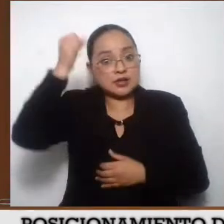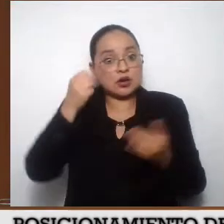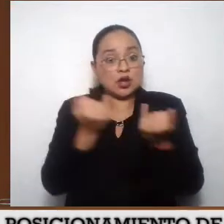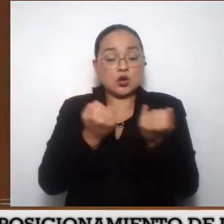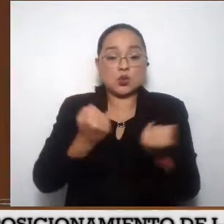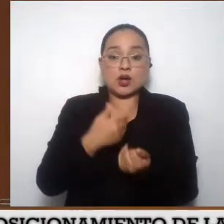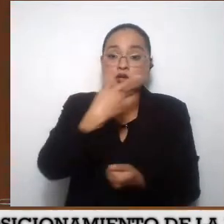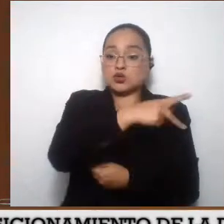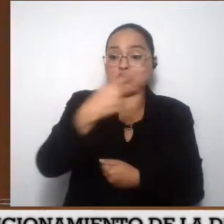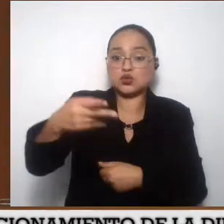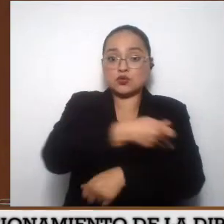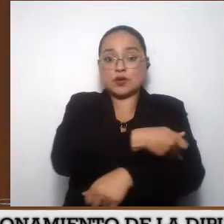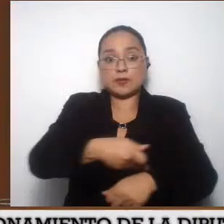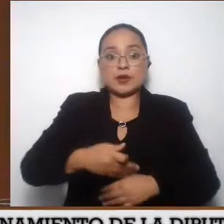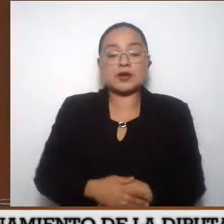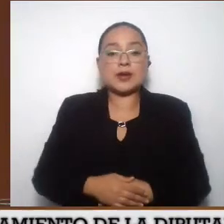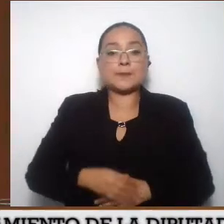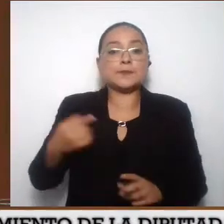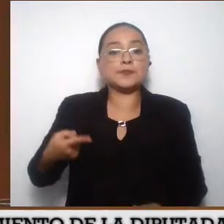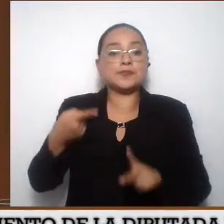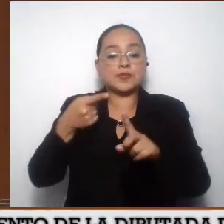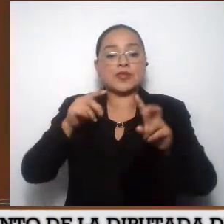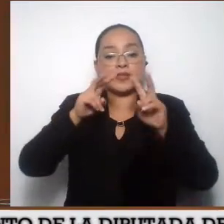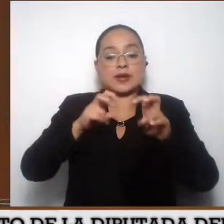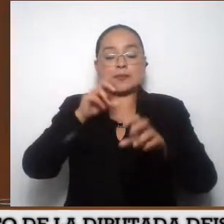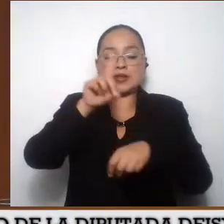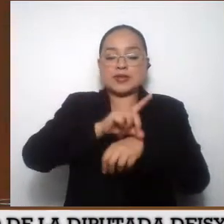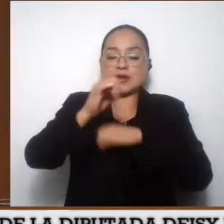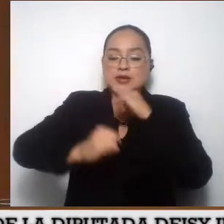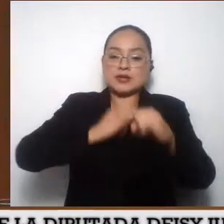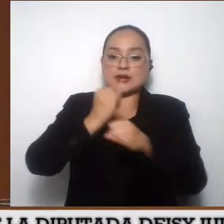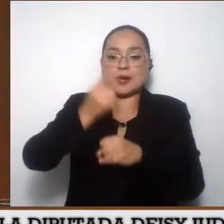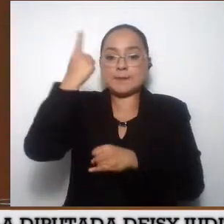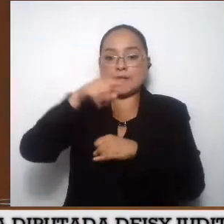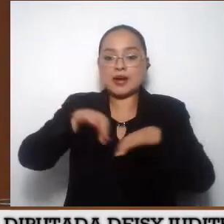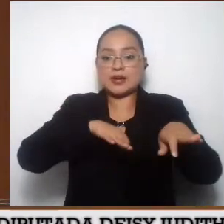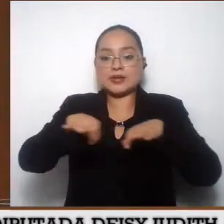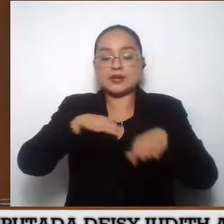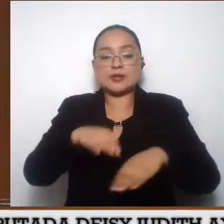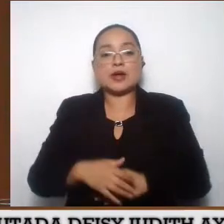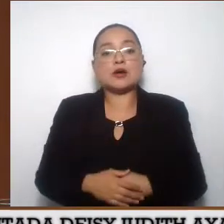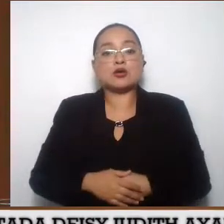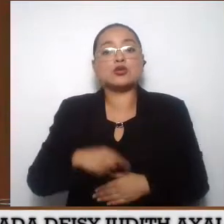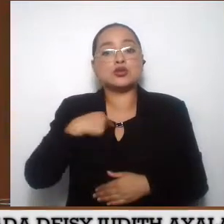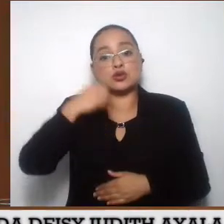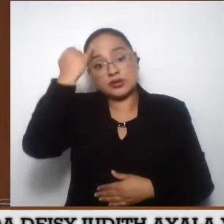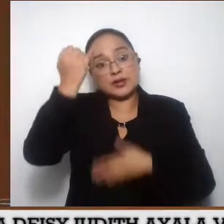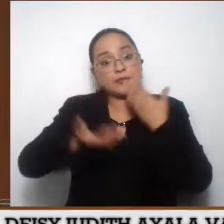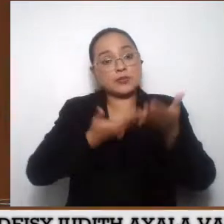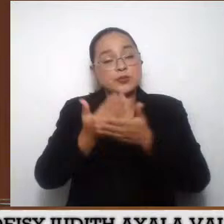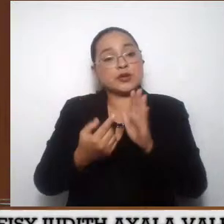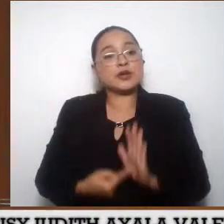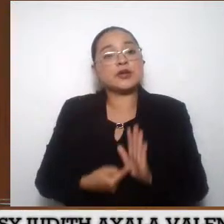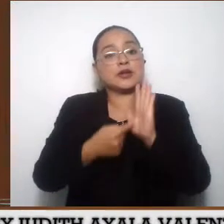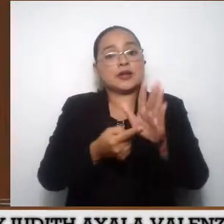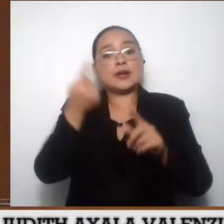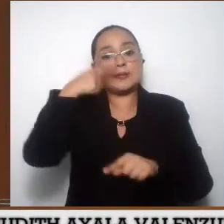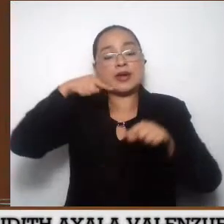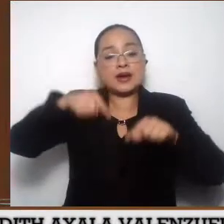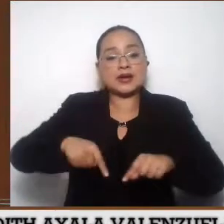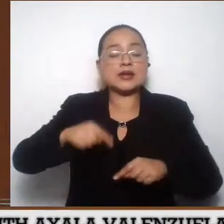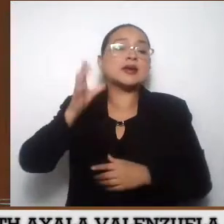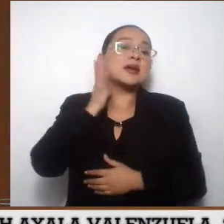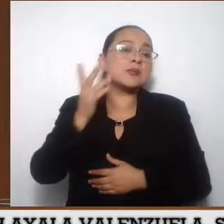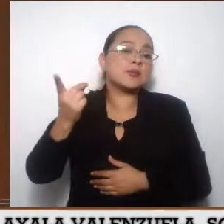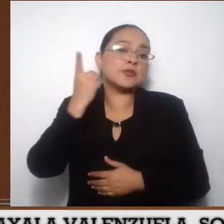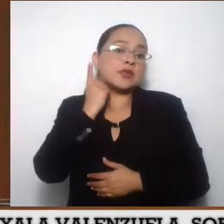el marco del Día Internacional del Trabajo, he presentado iniciativa que propone a este Congreso envíe